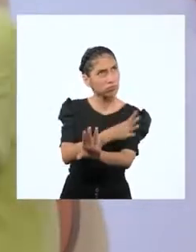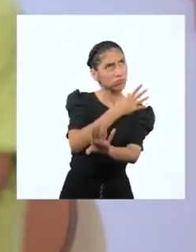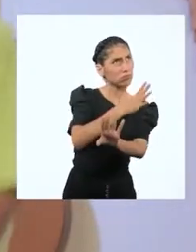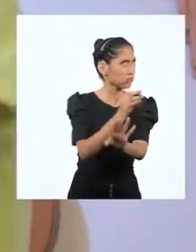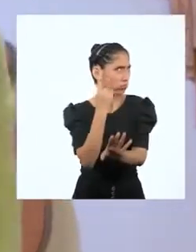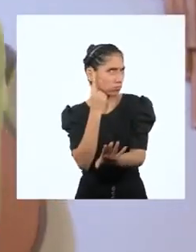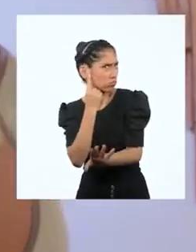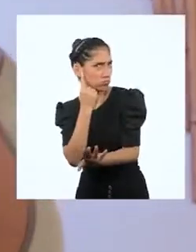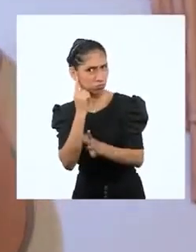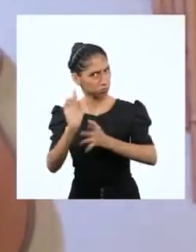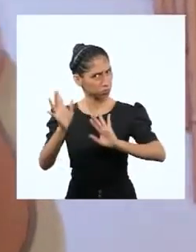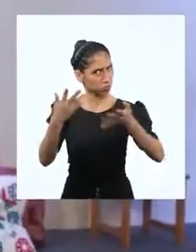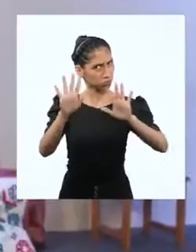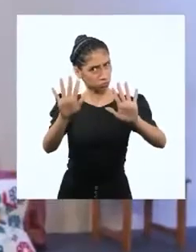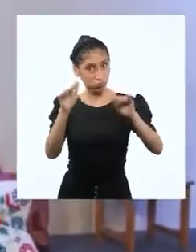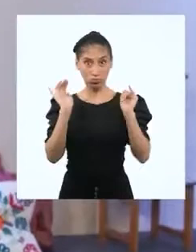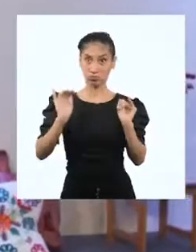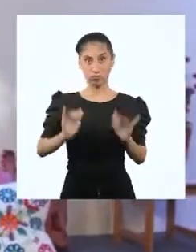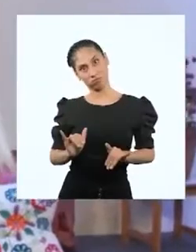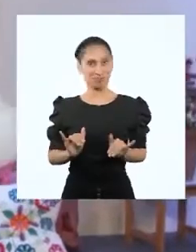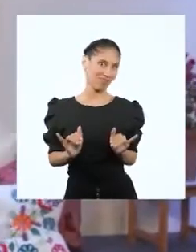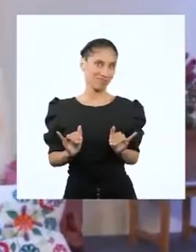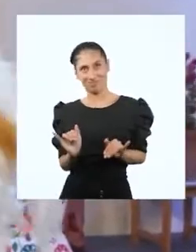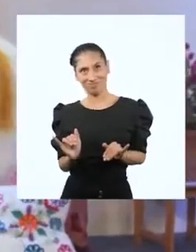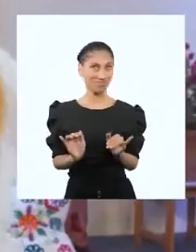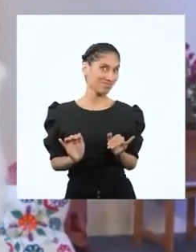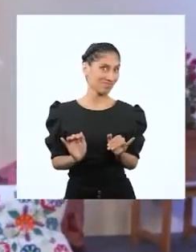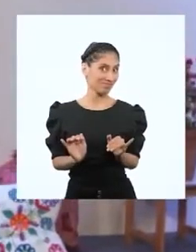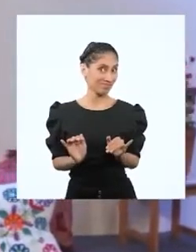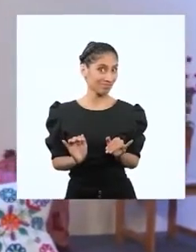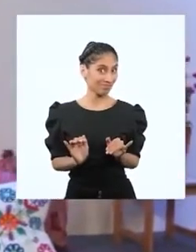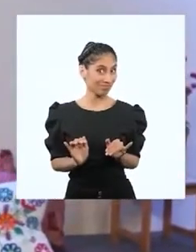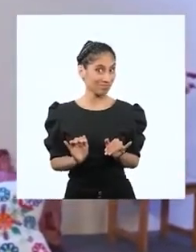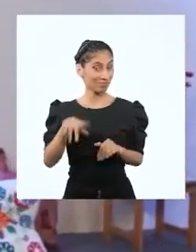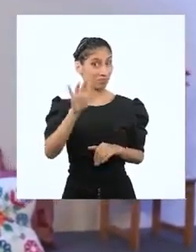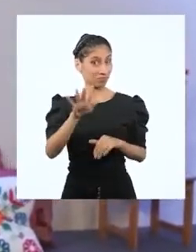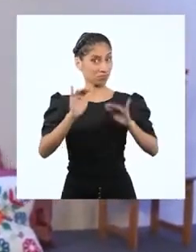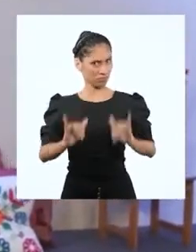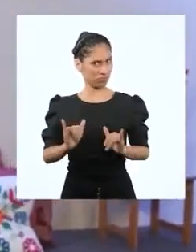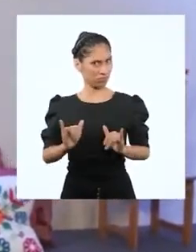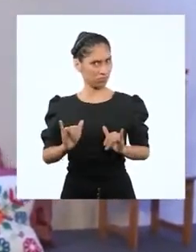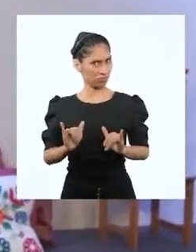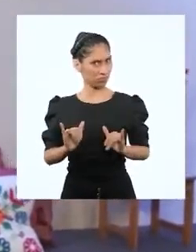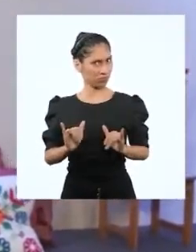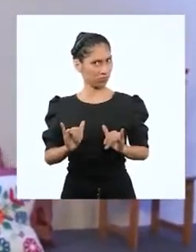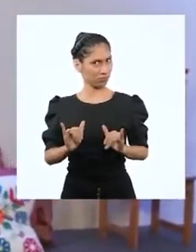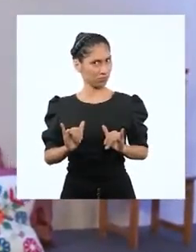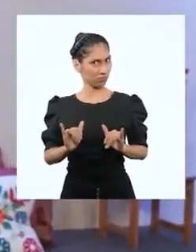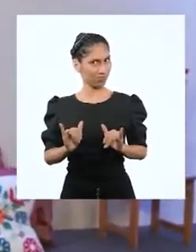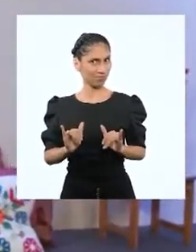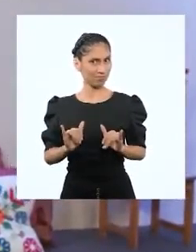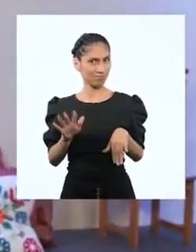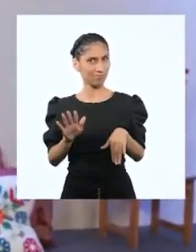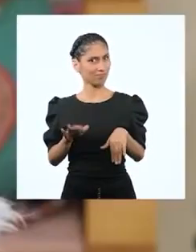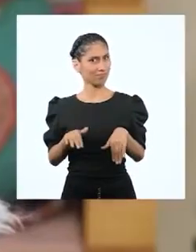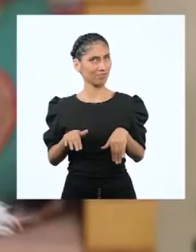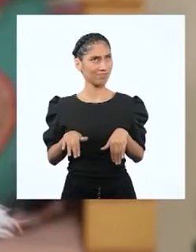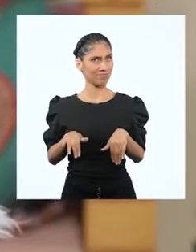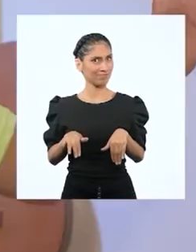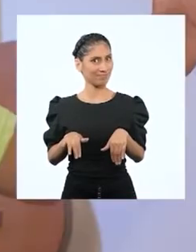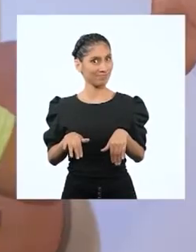la música no suena, tú te debes congelar. Nadie se mueva, congelados.